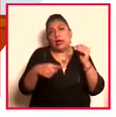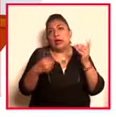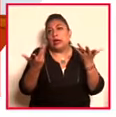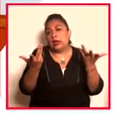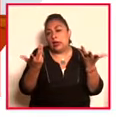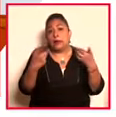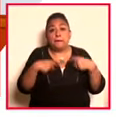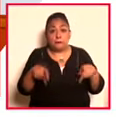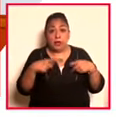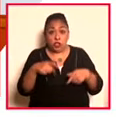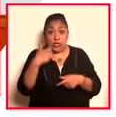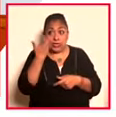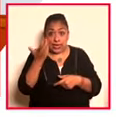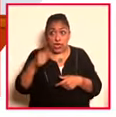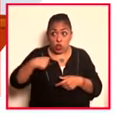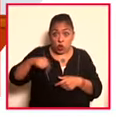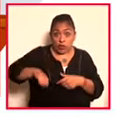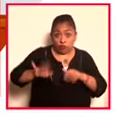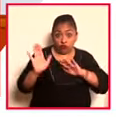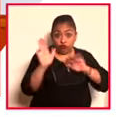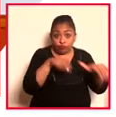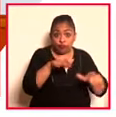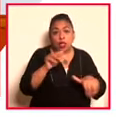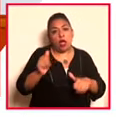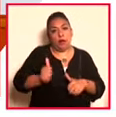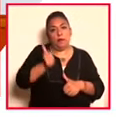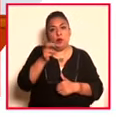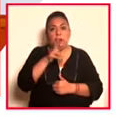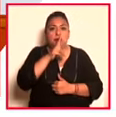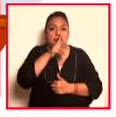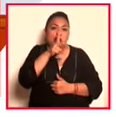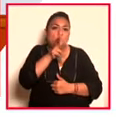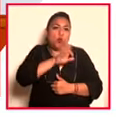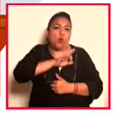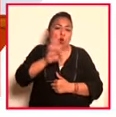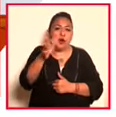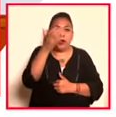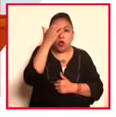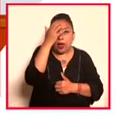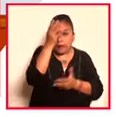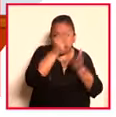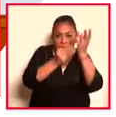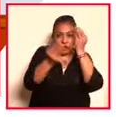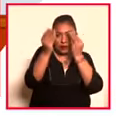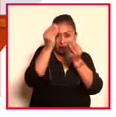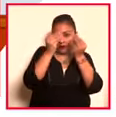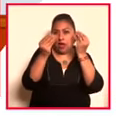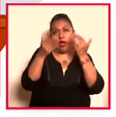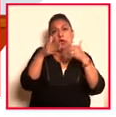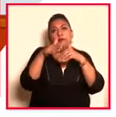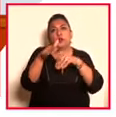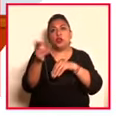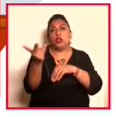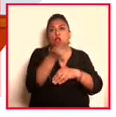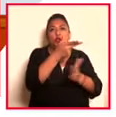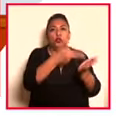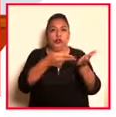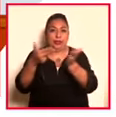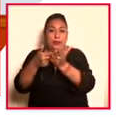las personas que se inscriban puedan aprovechar mejor el conocimiento de los dos